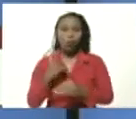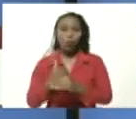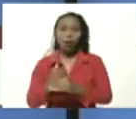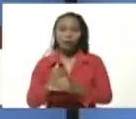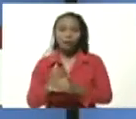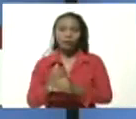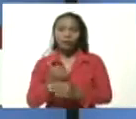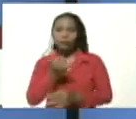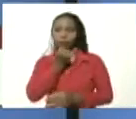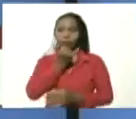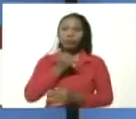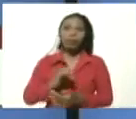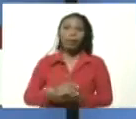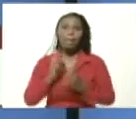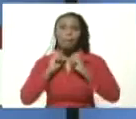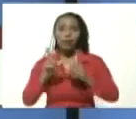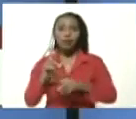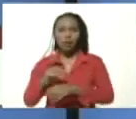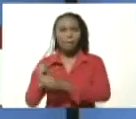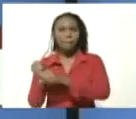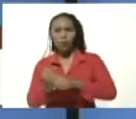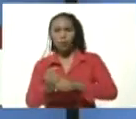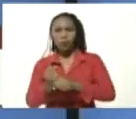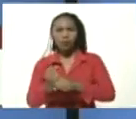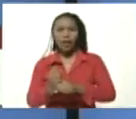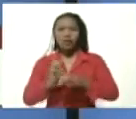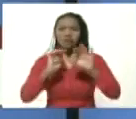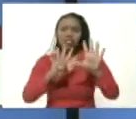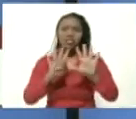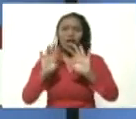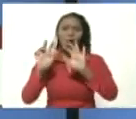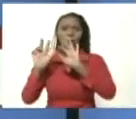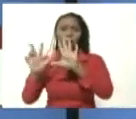pelotazo. Pelotazo 98 millas,